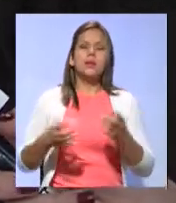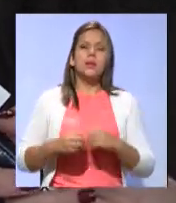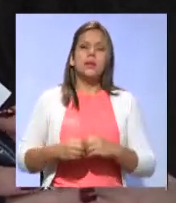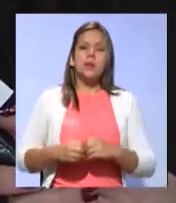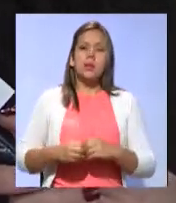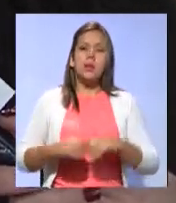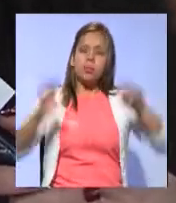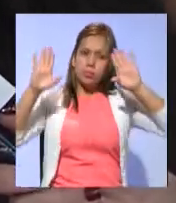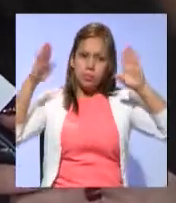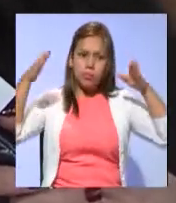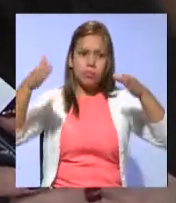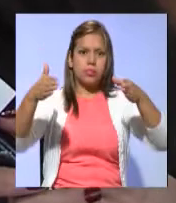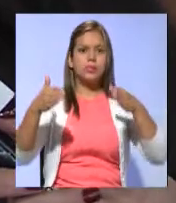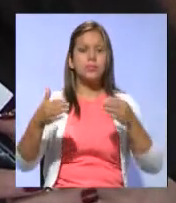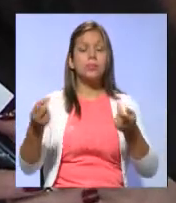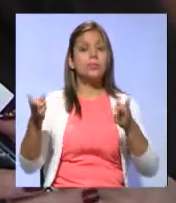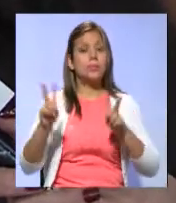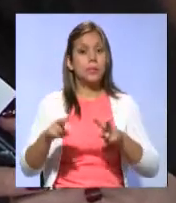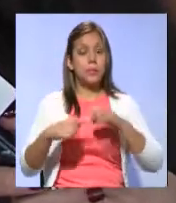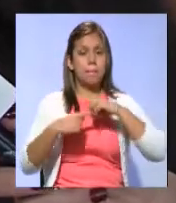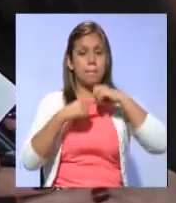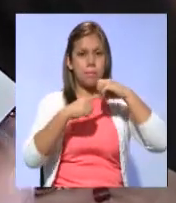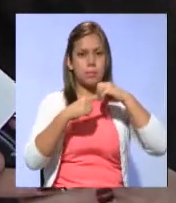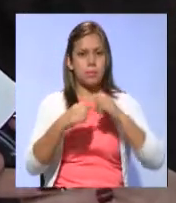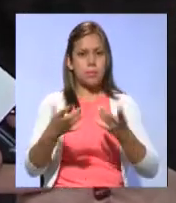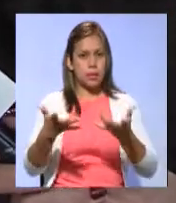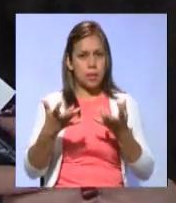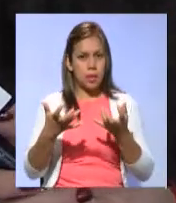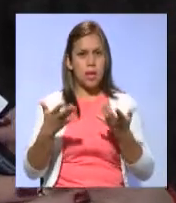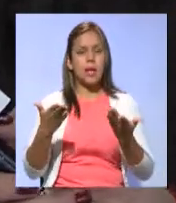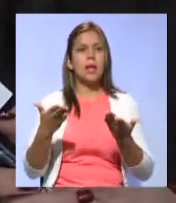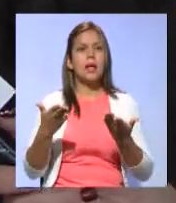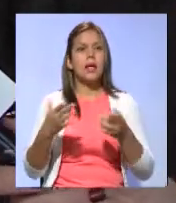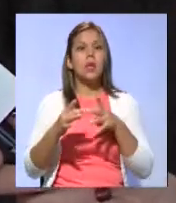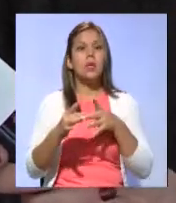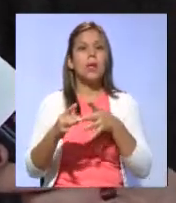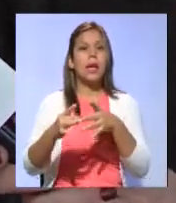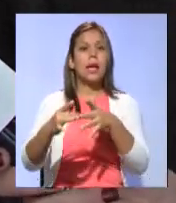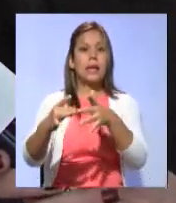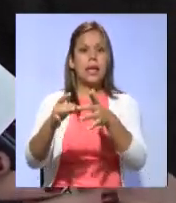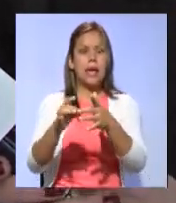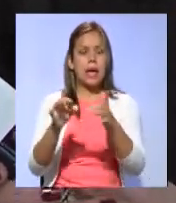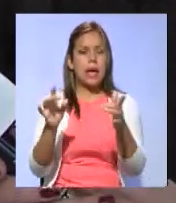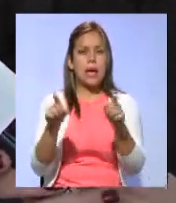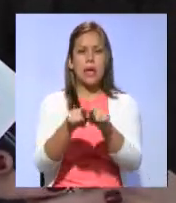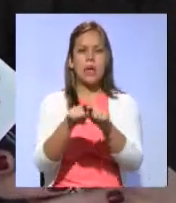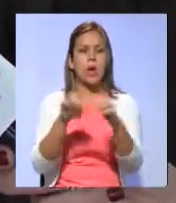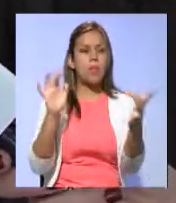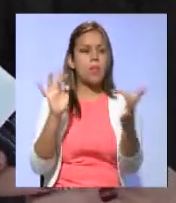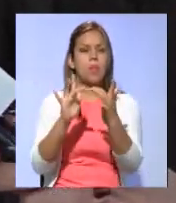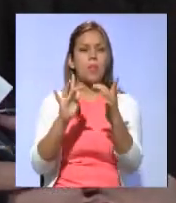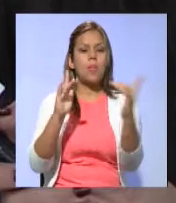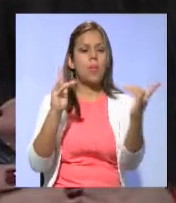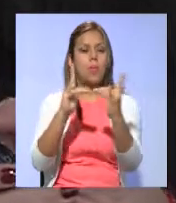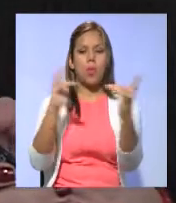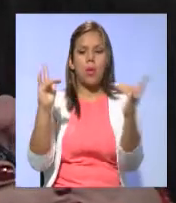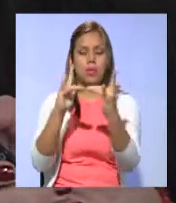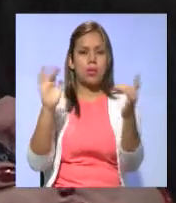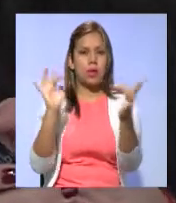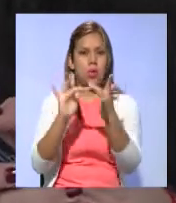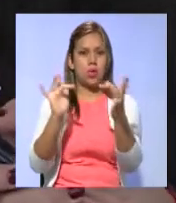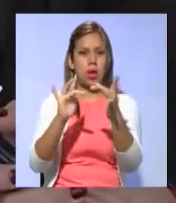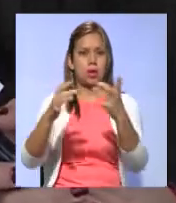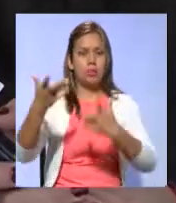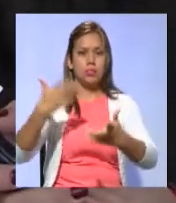pero principalmente es para que dar un puente, una guía, pero además ser la voz de las centrales